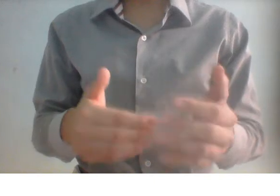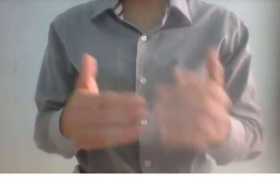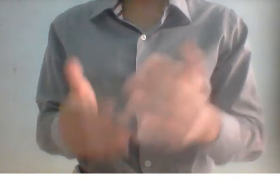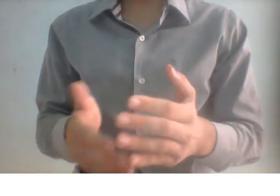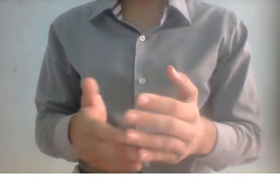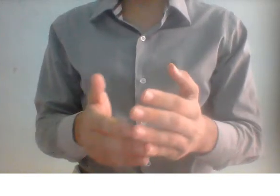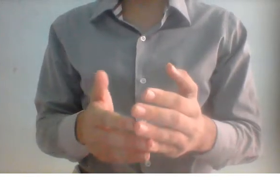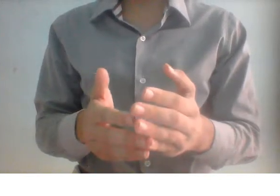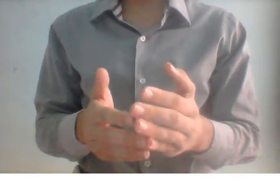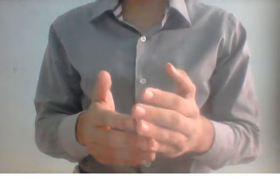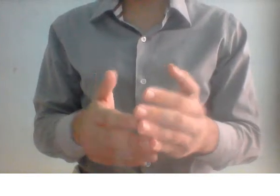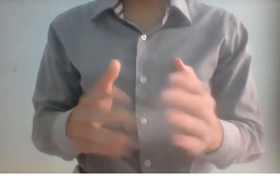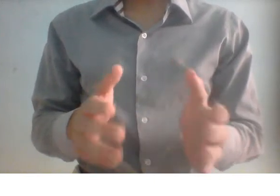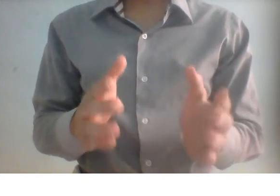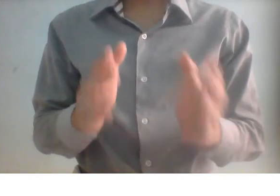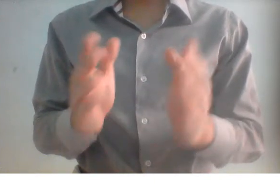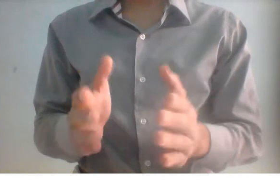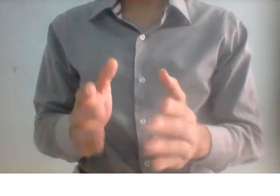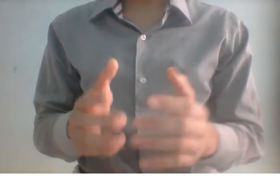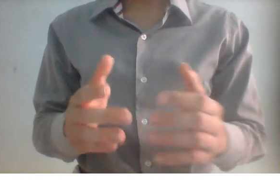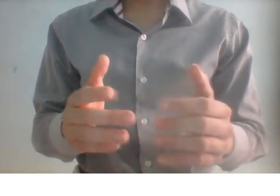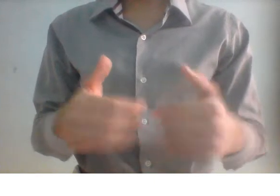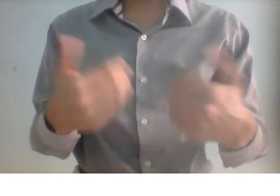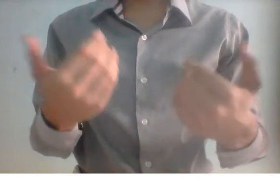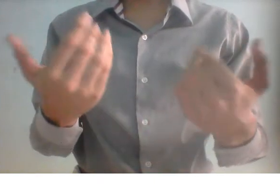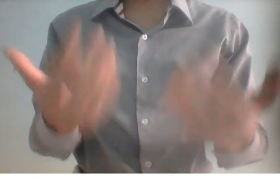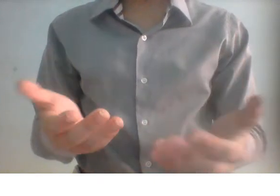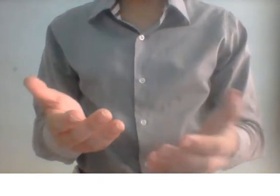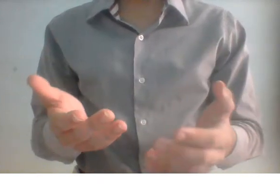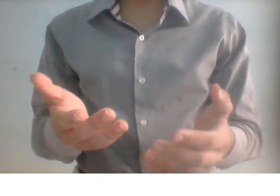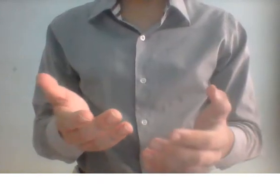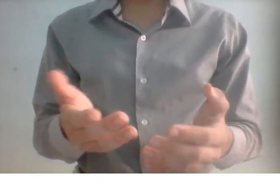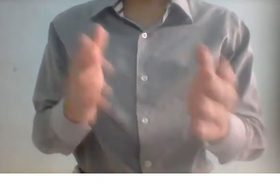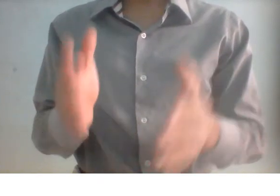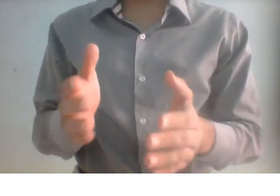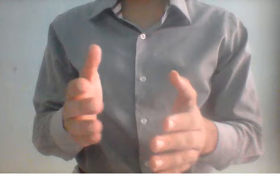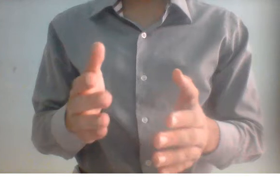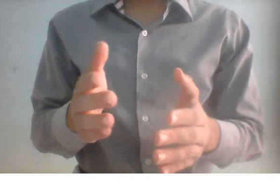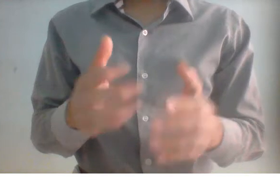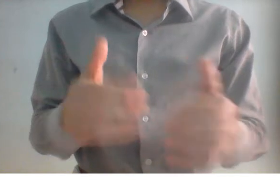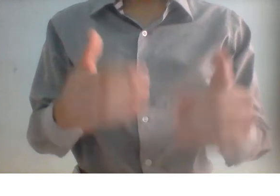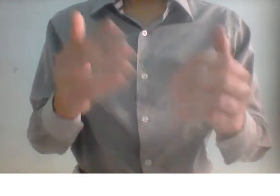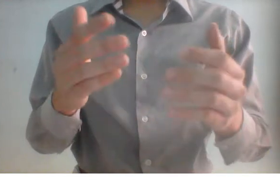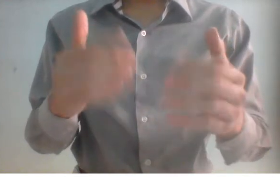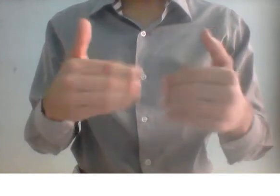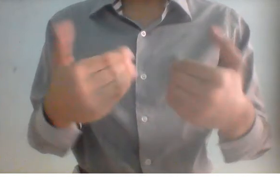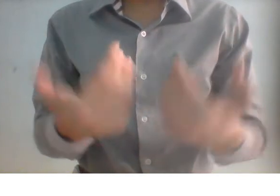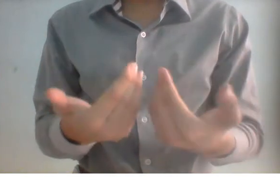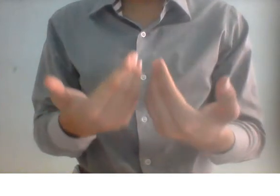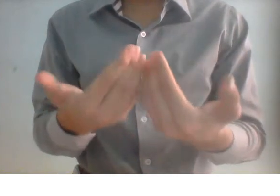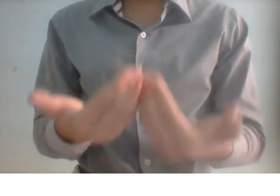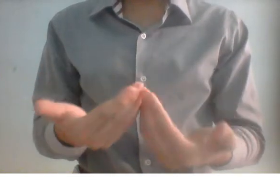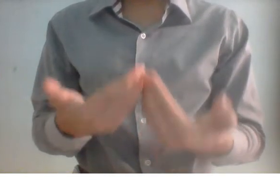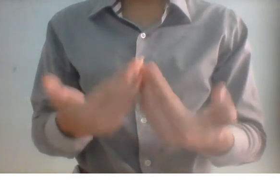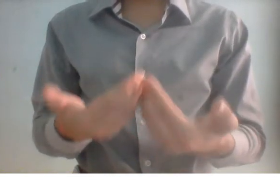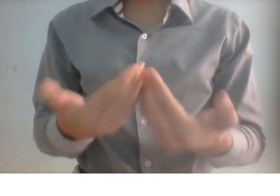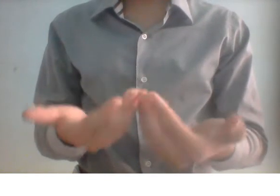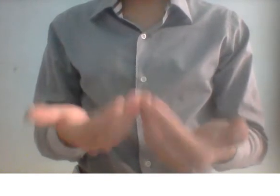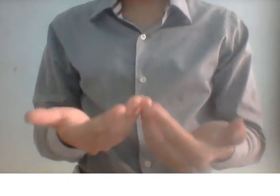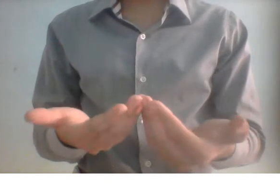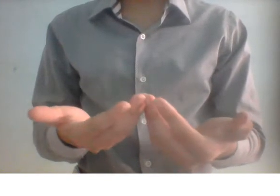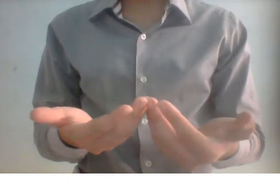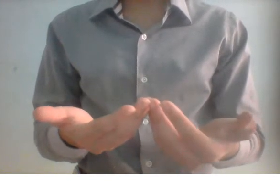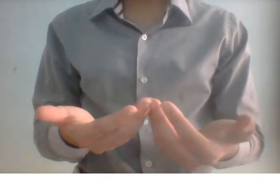es que ellos no quieren llegar a esos acuerdos porque, les repito, el precio al cual están vendiendo etano es a un precio